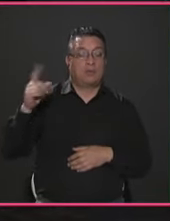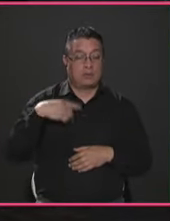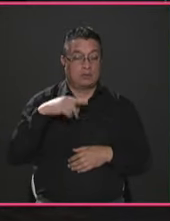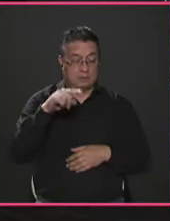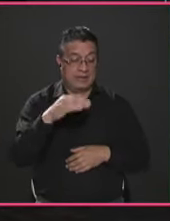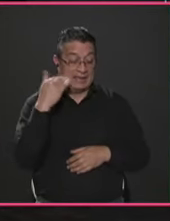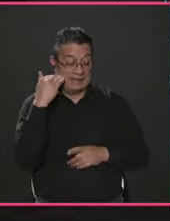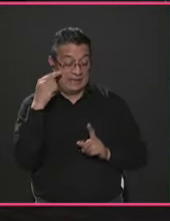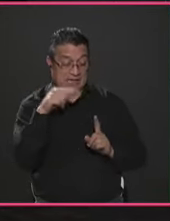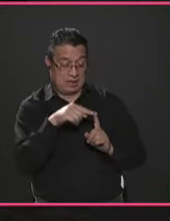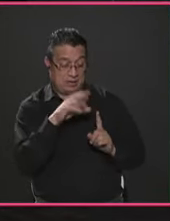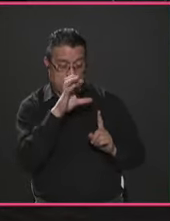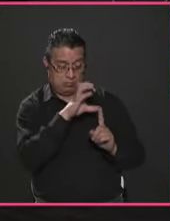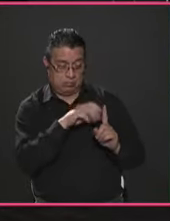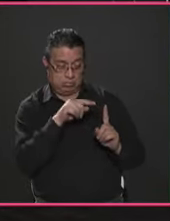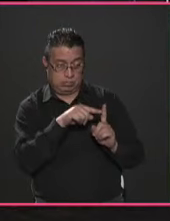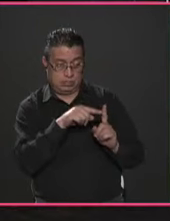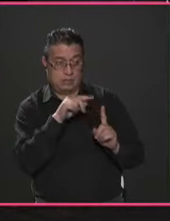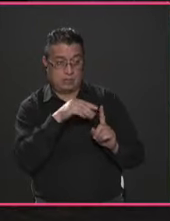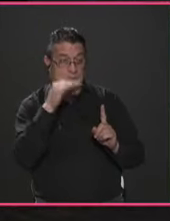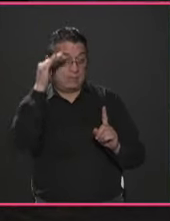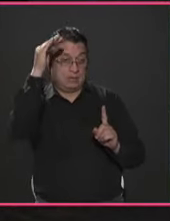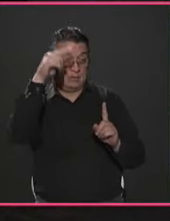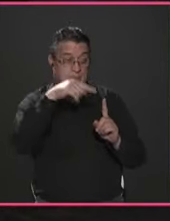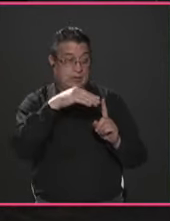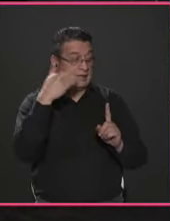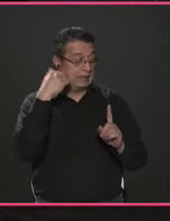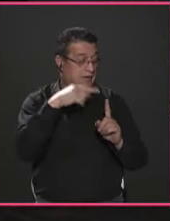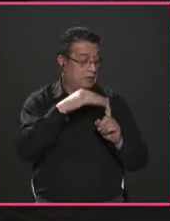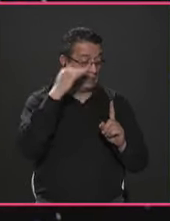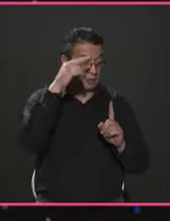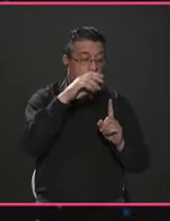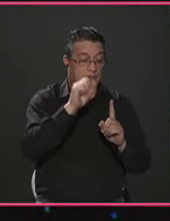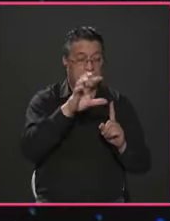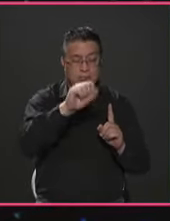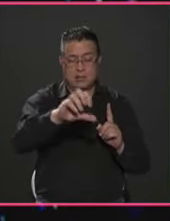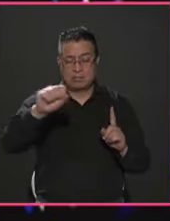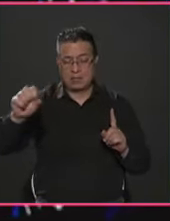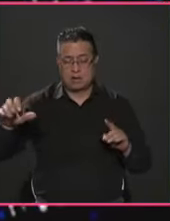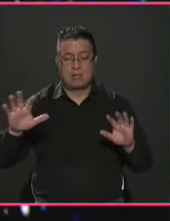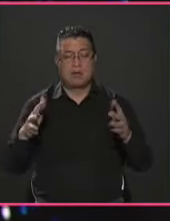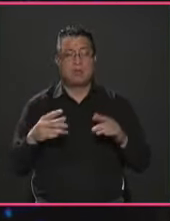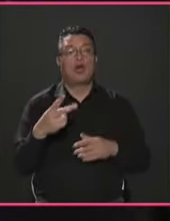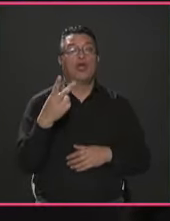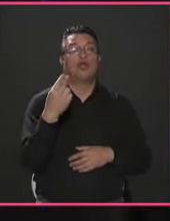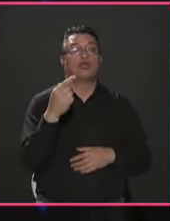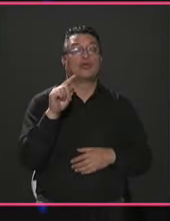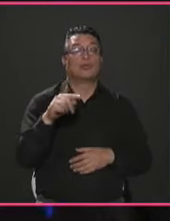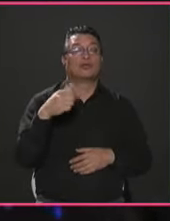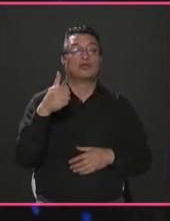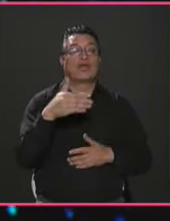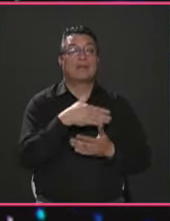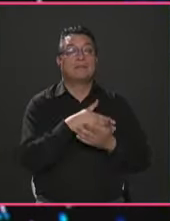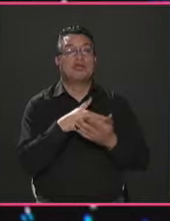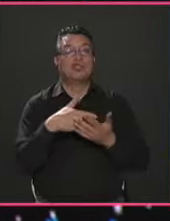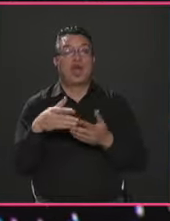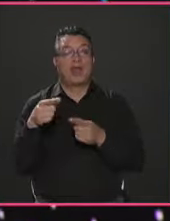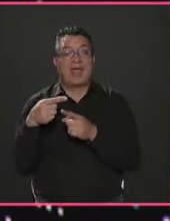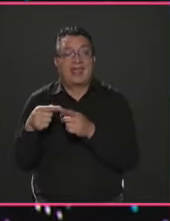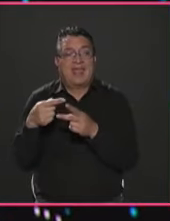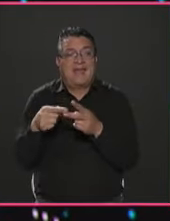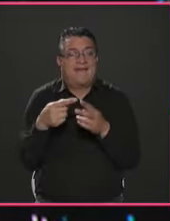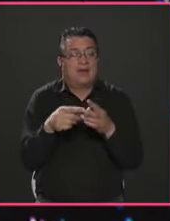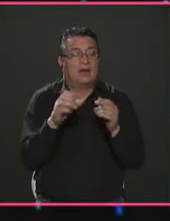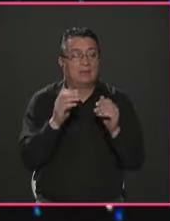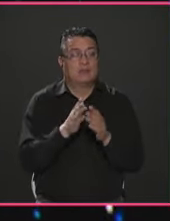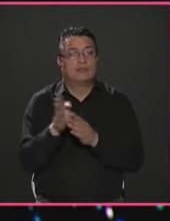nuestra niña porque nuestra niña ahora es la referencia logramos detectar alrededor de 12.6 millones de variantes que se